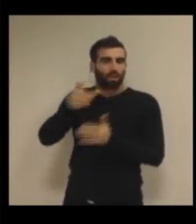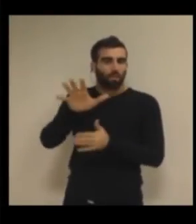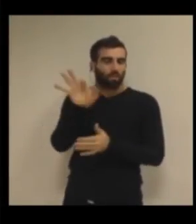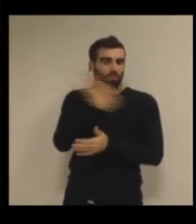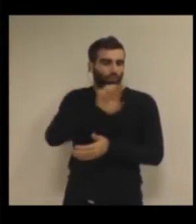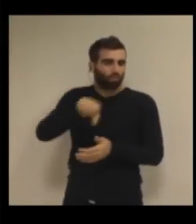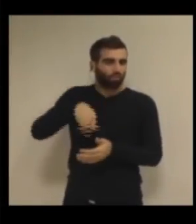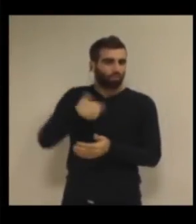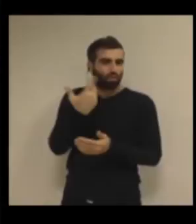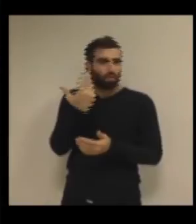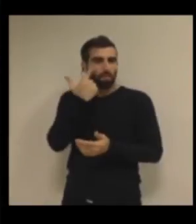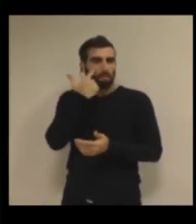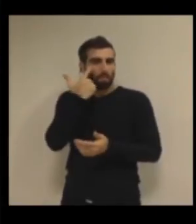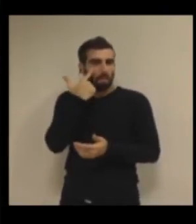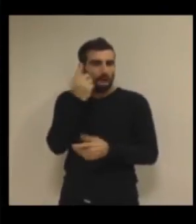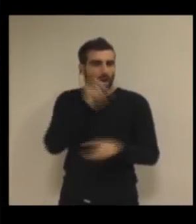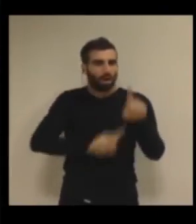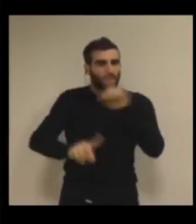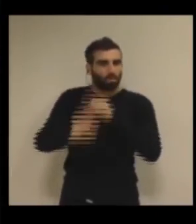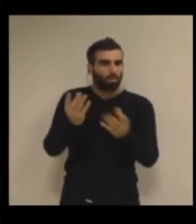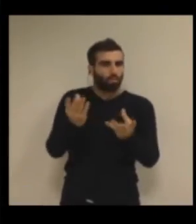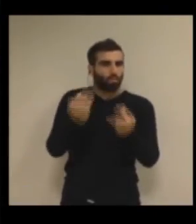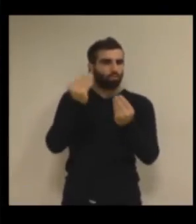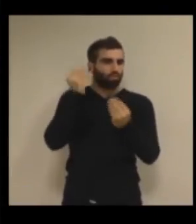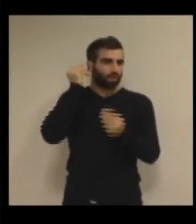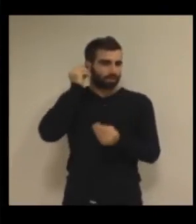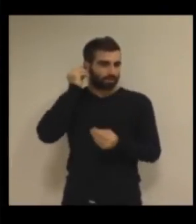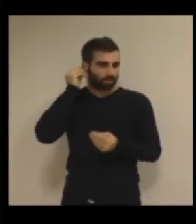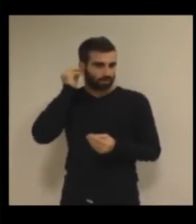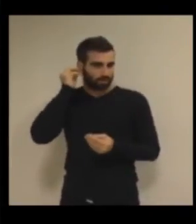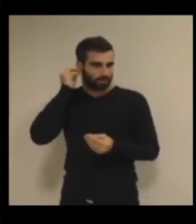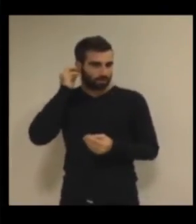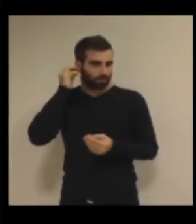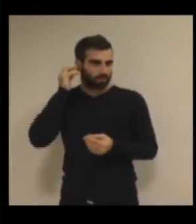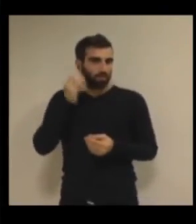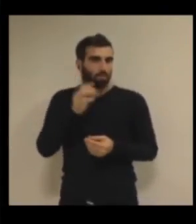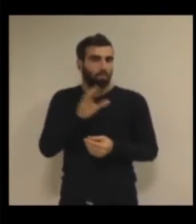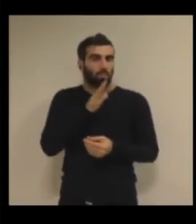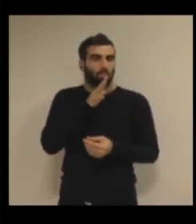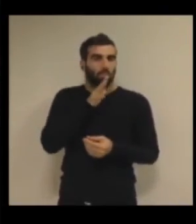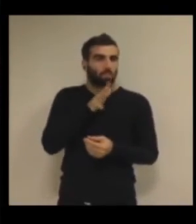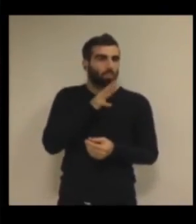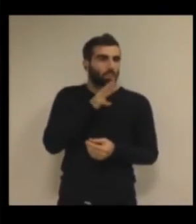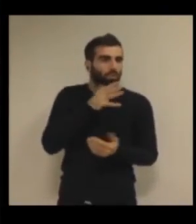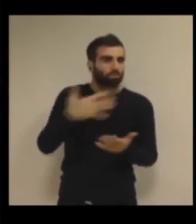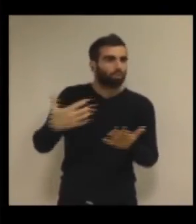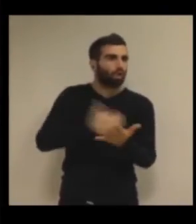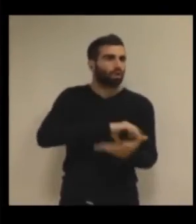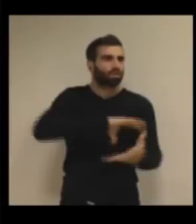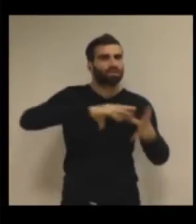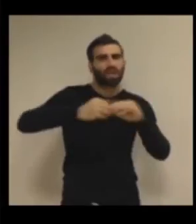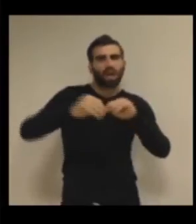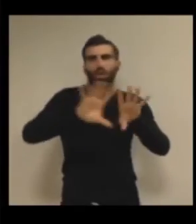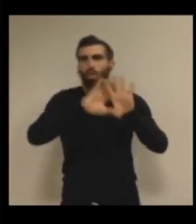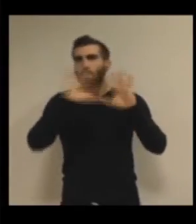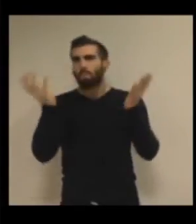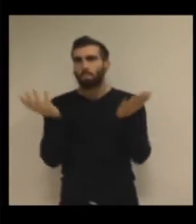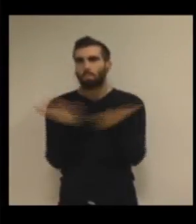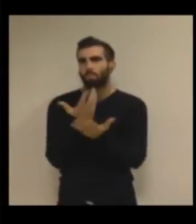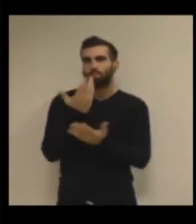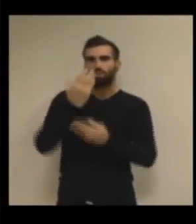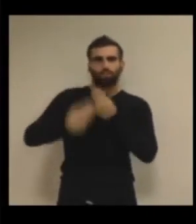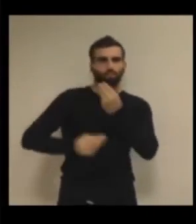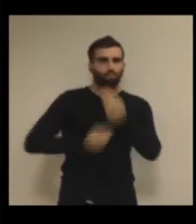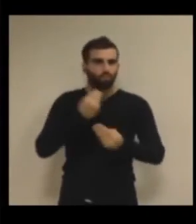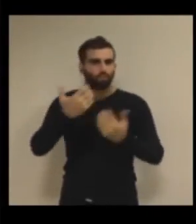muchos problemas porque no hay la compatibilidad que desearíamos universal para que esto funcione automáticamente. Ojalá